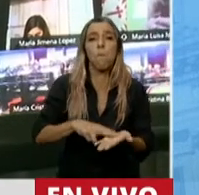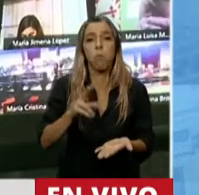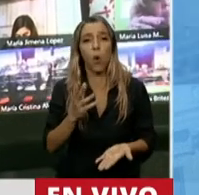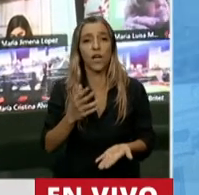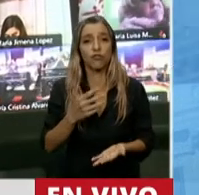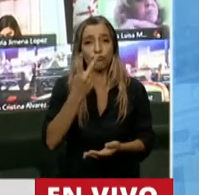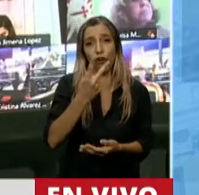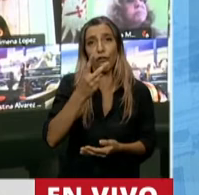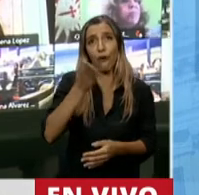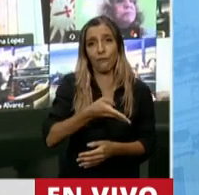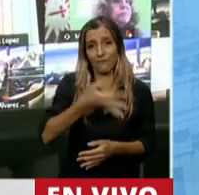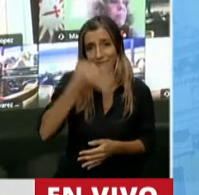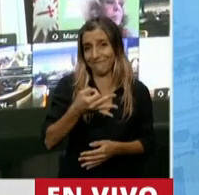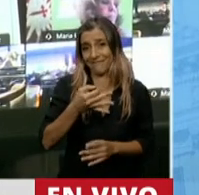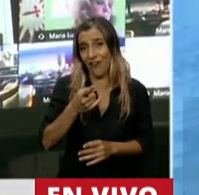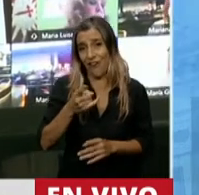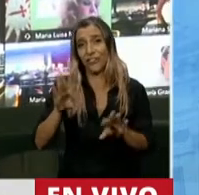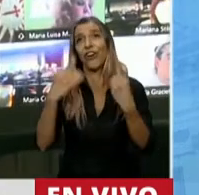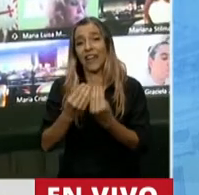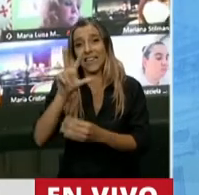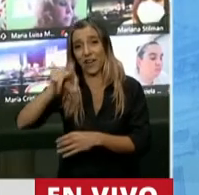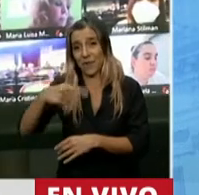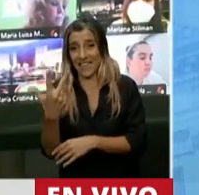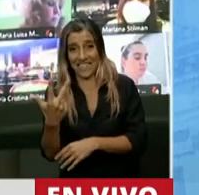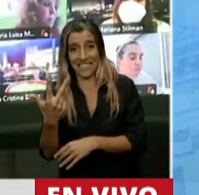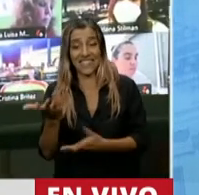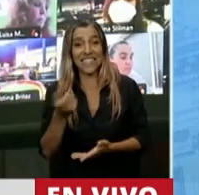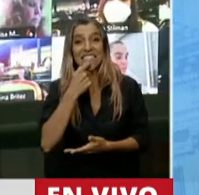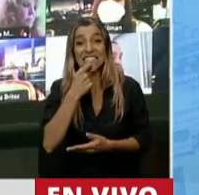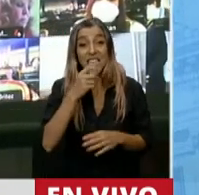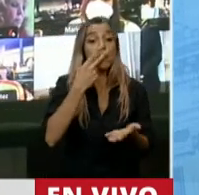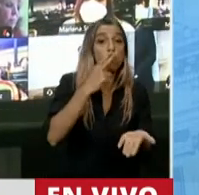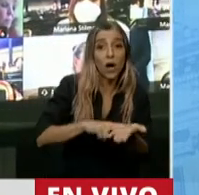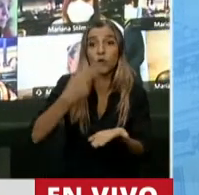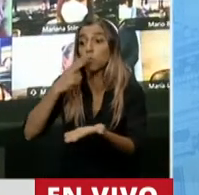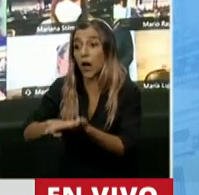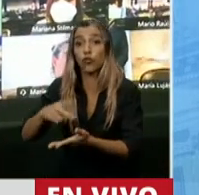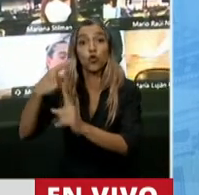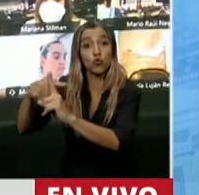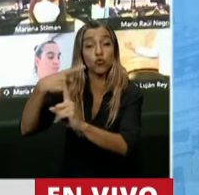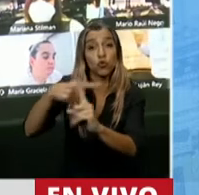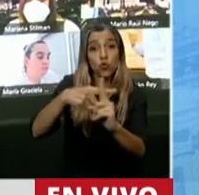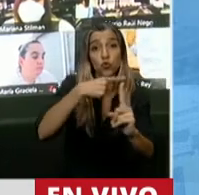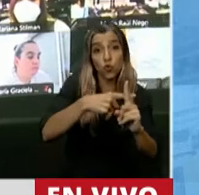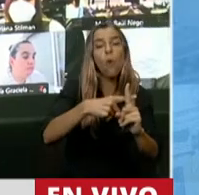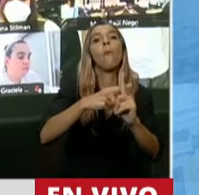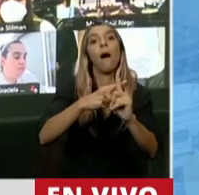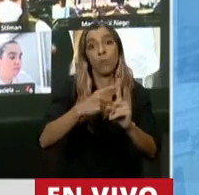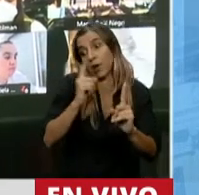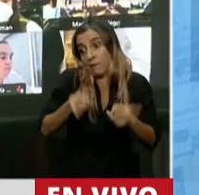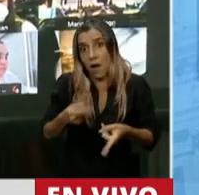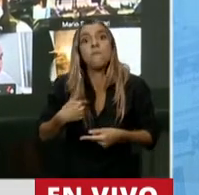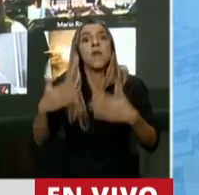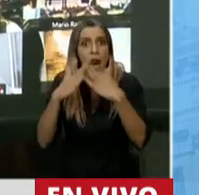definitiva cuesta el 3,3%. Y cuando decimos, cuando lo sumamos a todos y decimos que le sumamos en los bienes